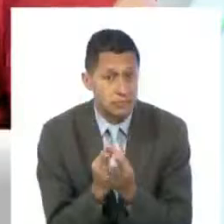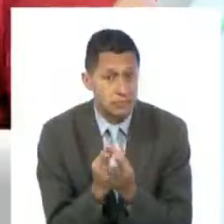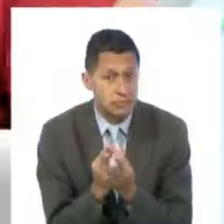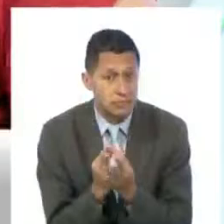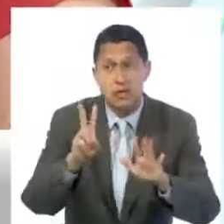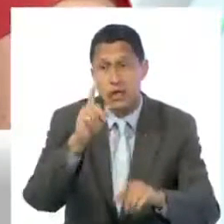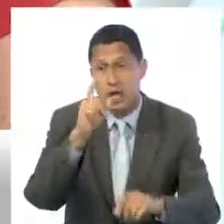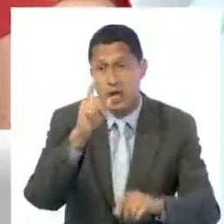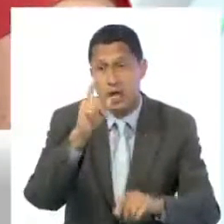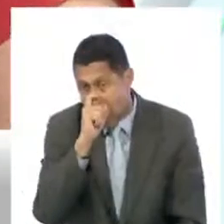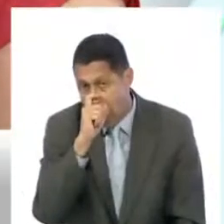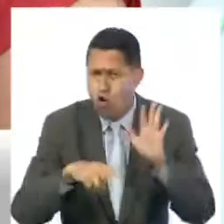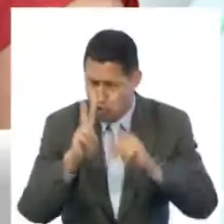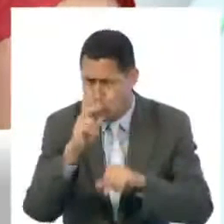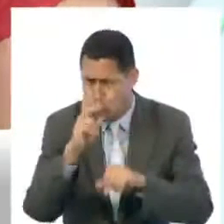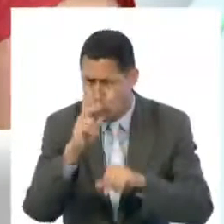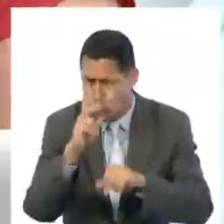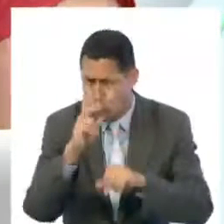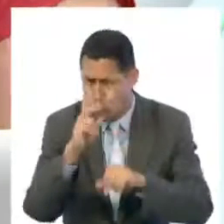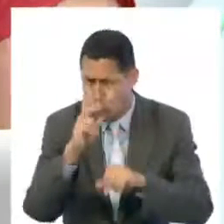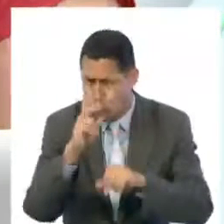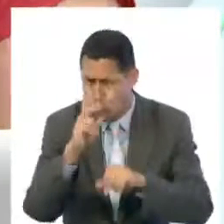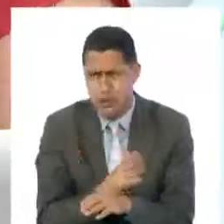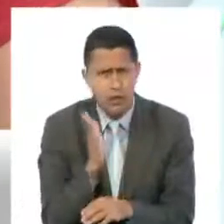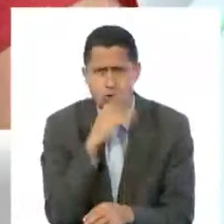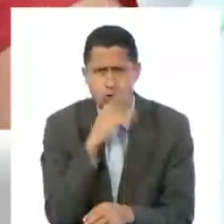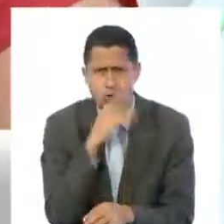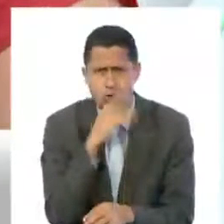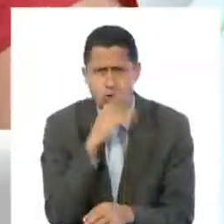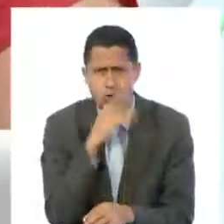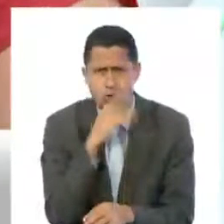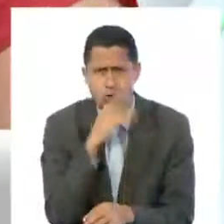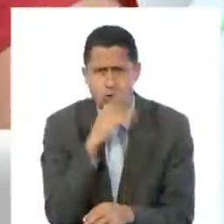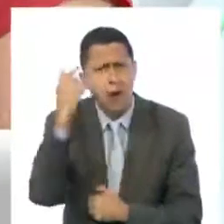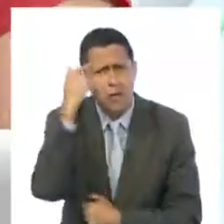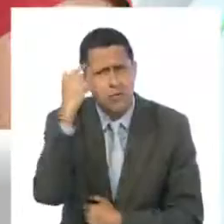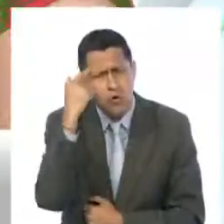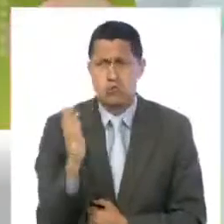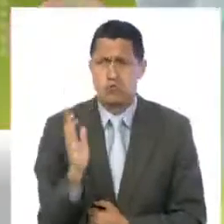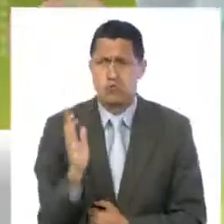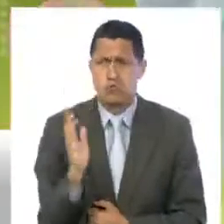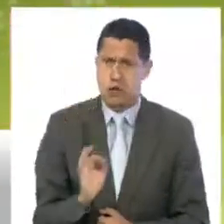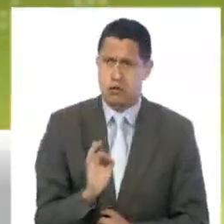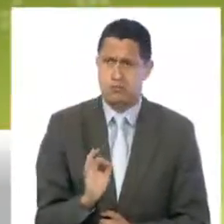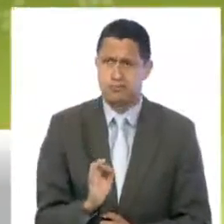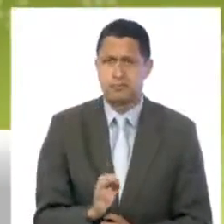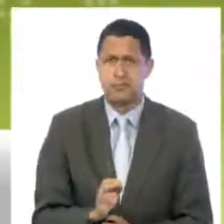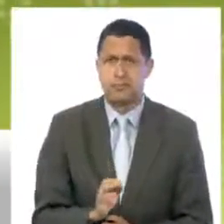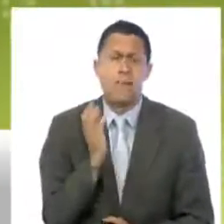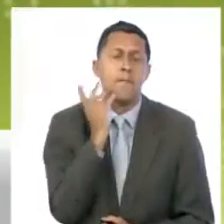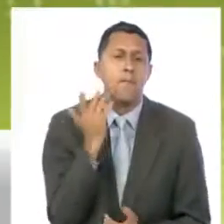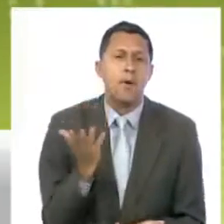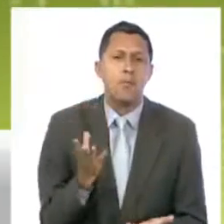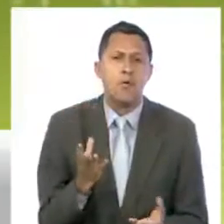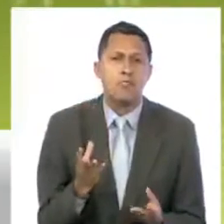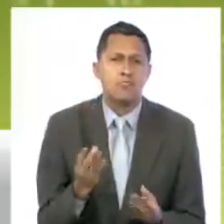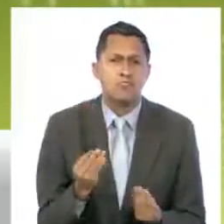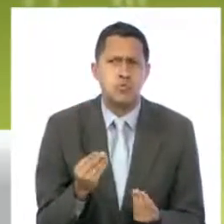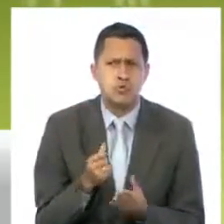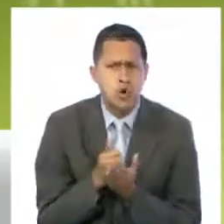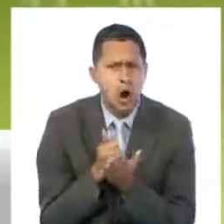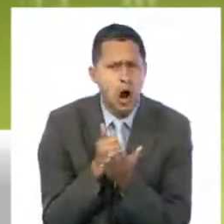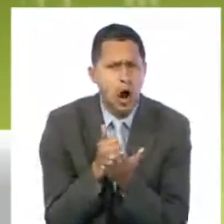niño con hiperactividad y déficit de atención, puede manejar, debemos llevarlos al neuropediatra, ¿qué es lo que tenemos que hacer?